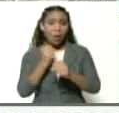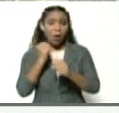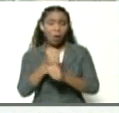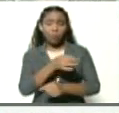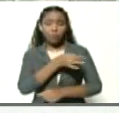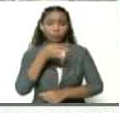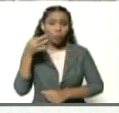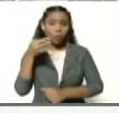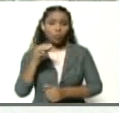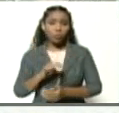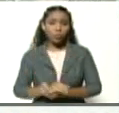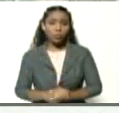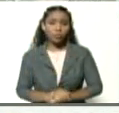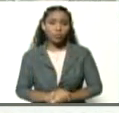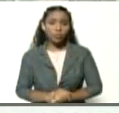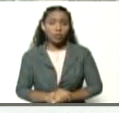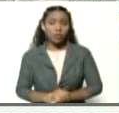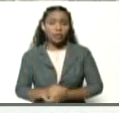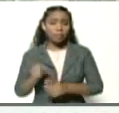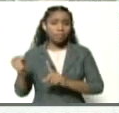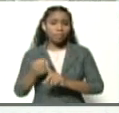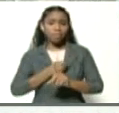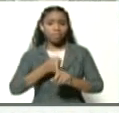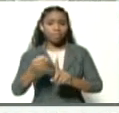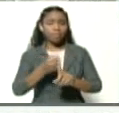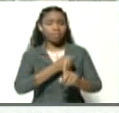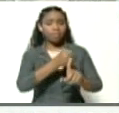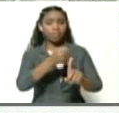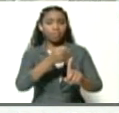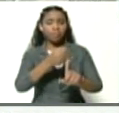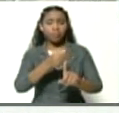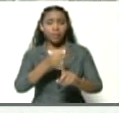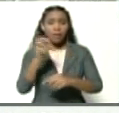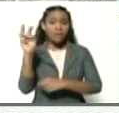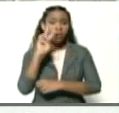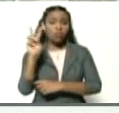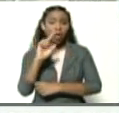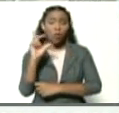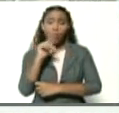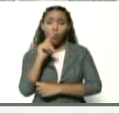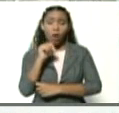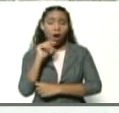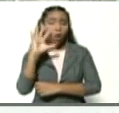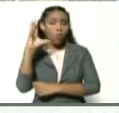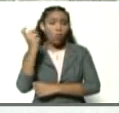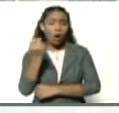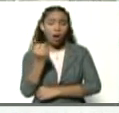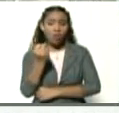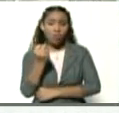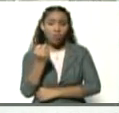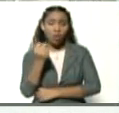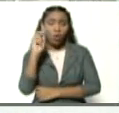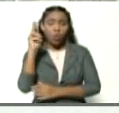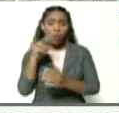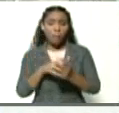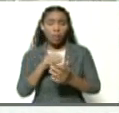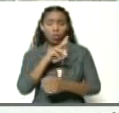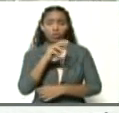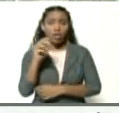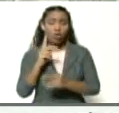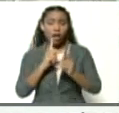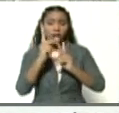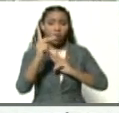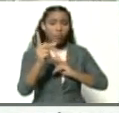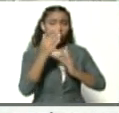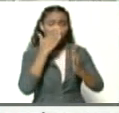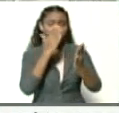extraordinario de combate. Venezuela, hemos logrado que los 2.200 kilómetros o